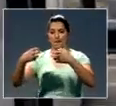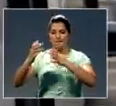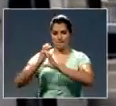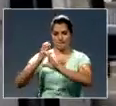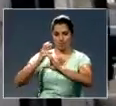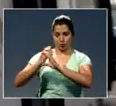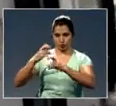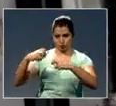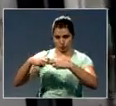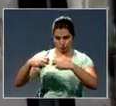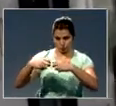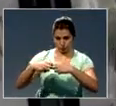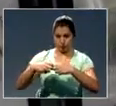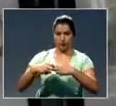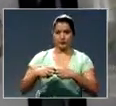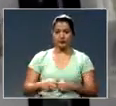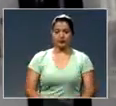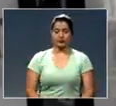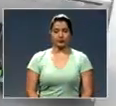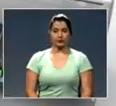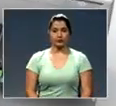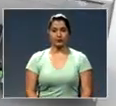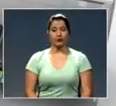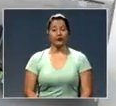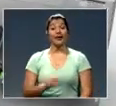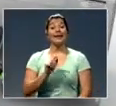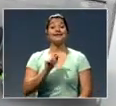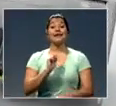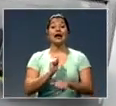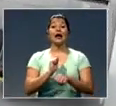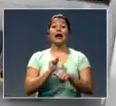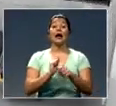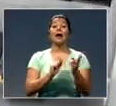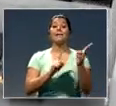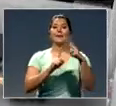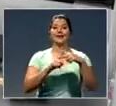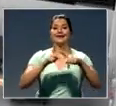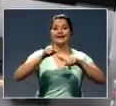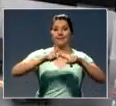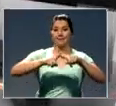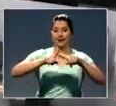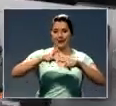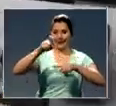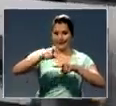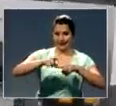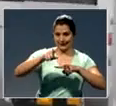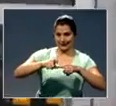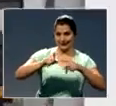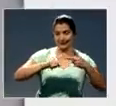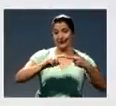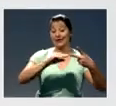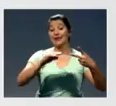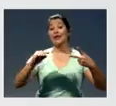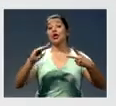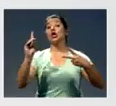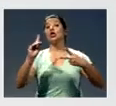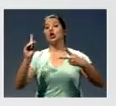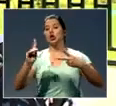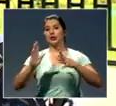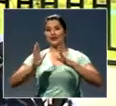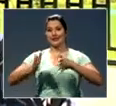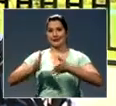distribución, transformadores y medición inteligente, la cual será implementada de acuerdo con las necesidades y la ubicación del plantel de cada